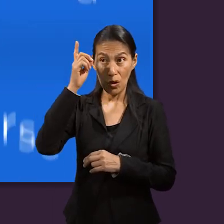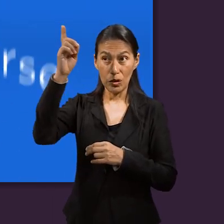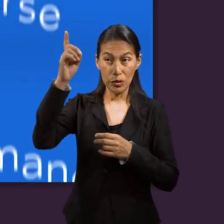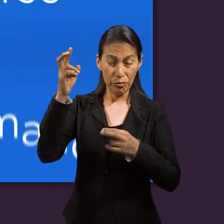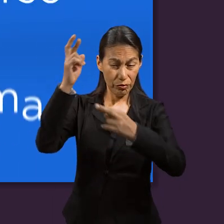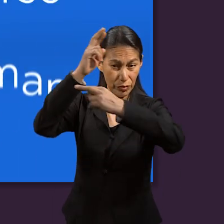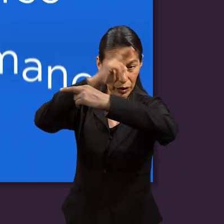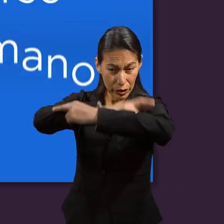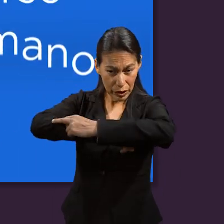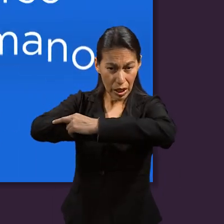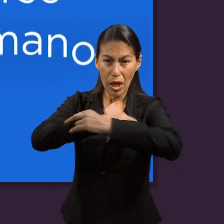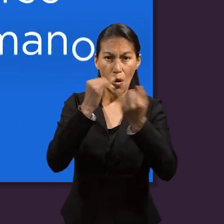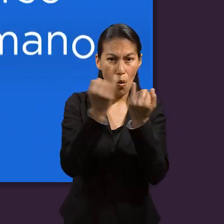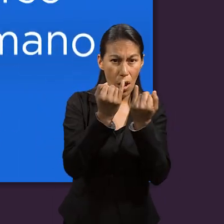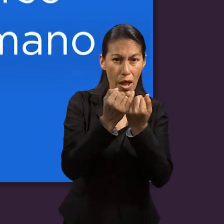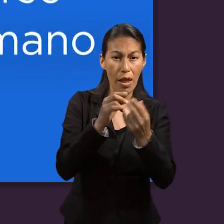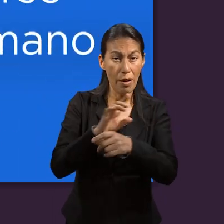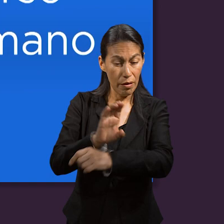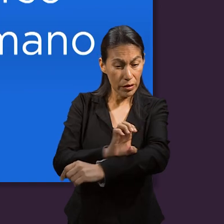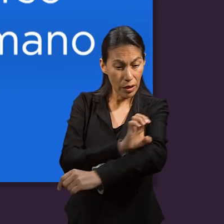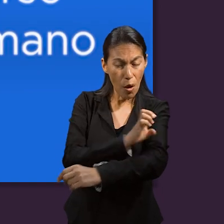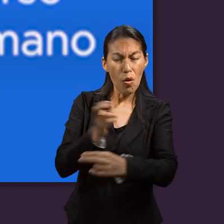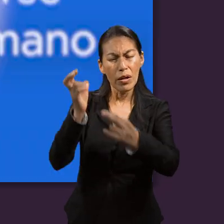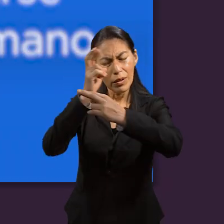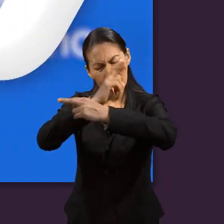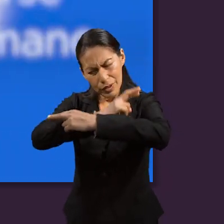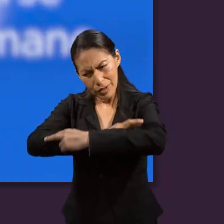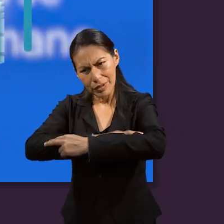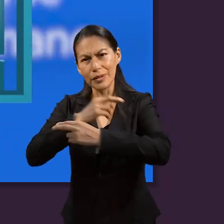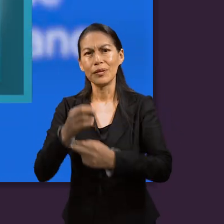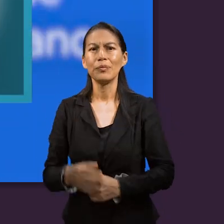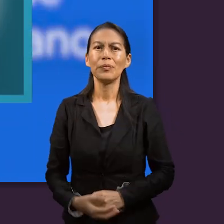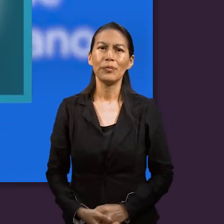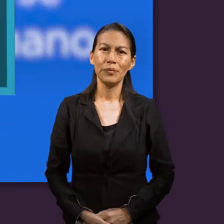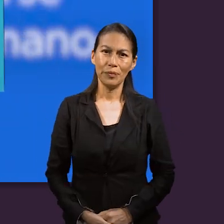mientras intenta reconciliarse con su hermano